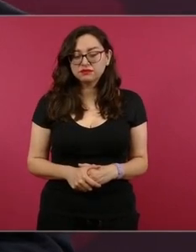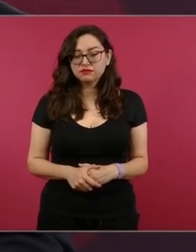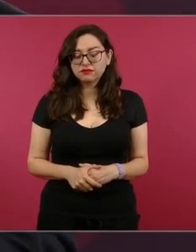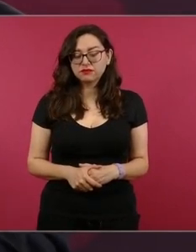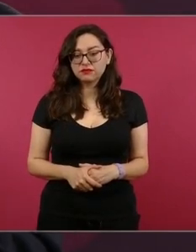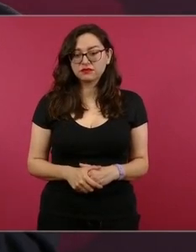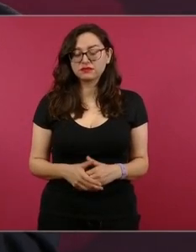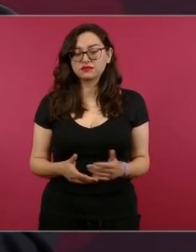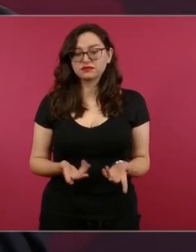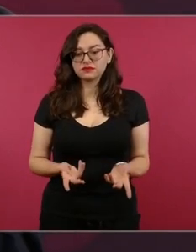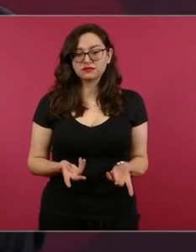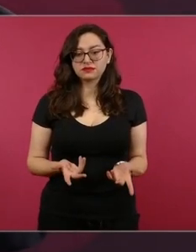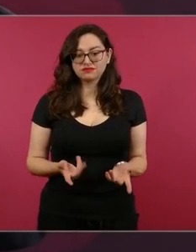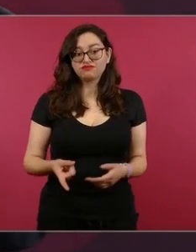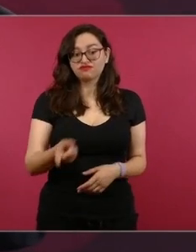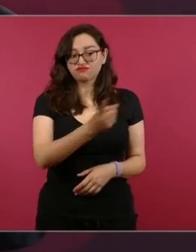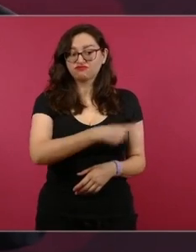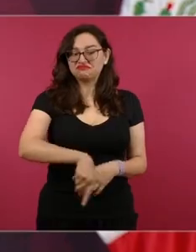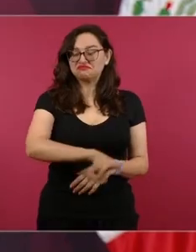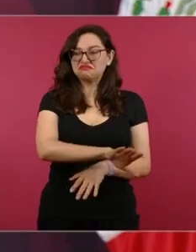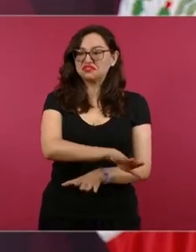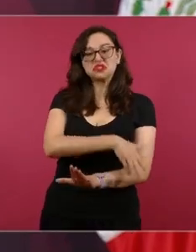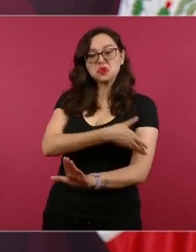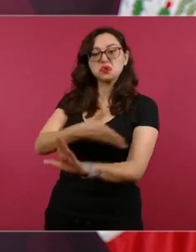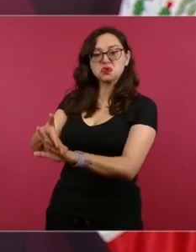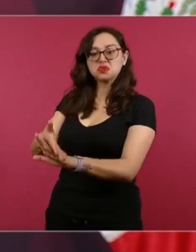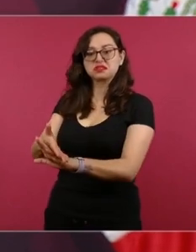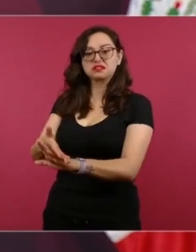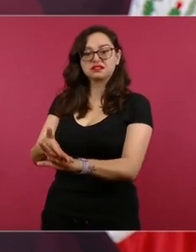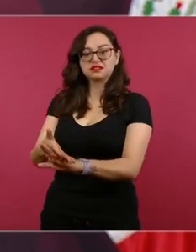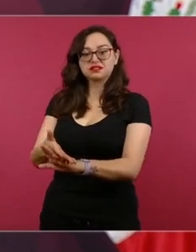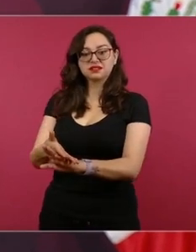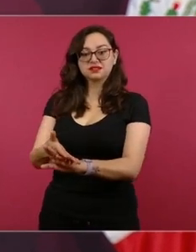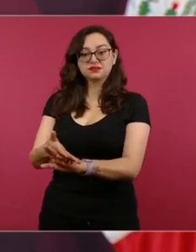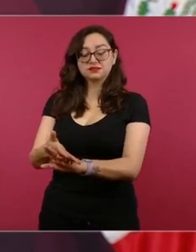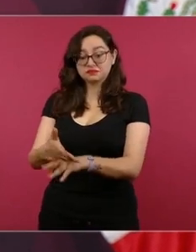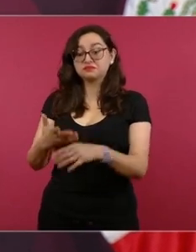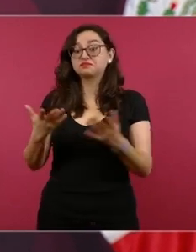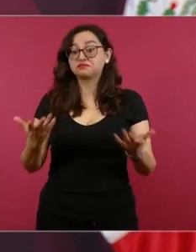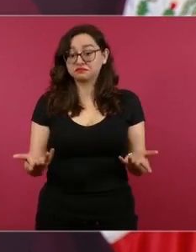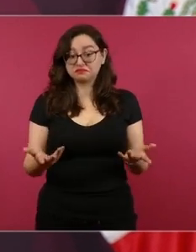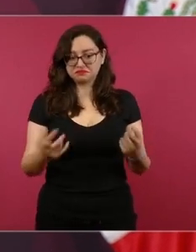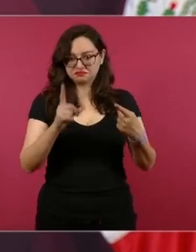tener la idea de lo que hicieron. Y eso mismo